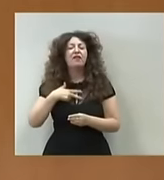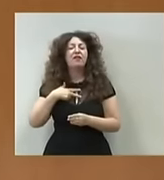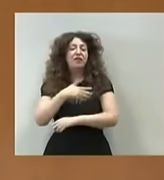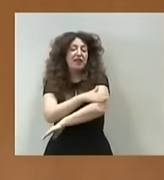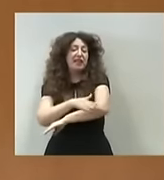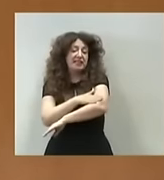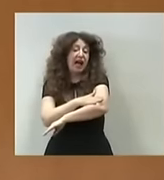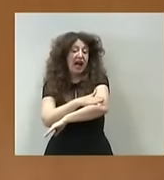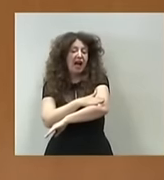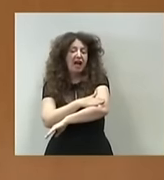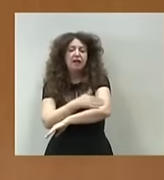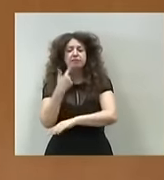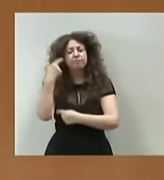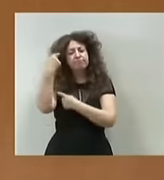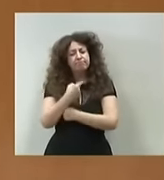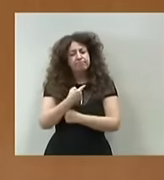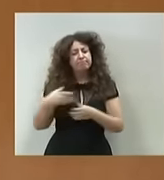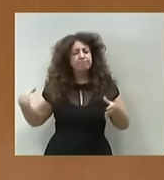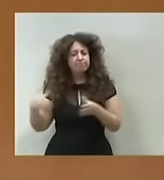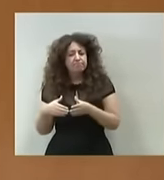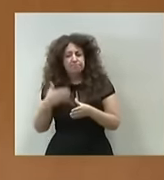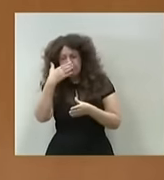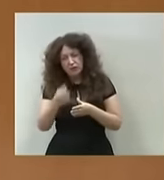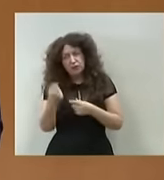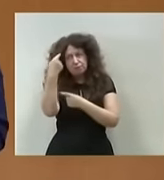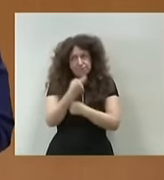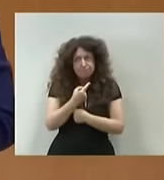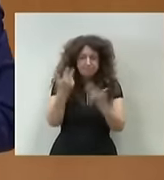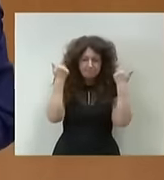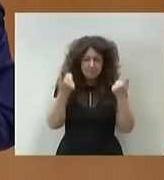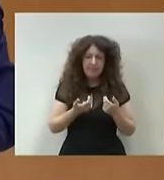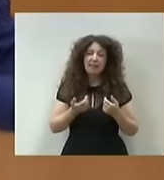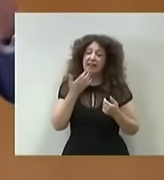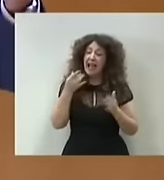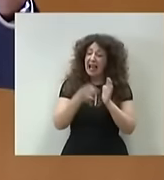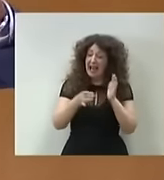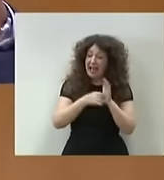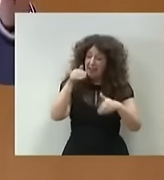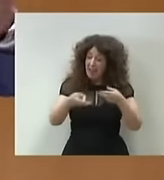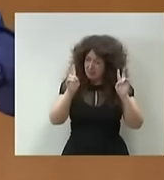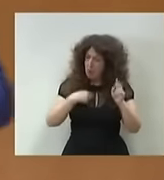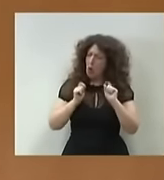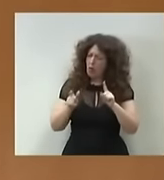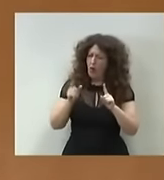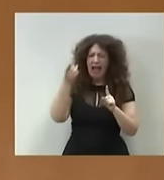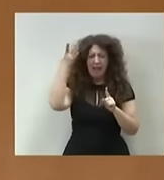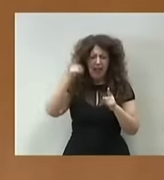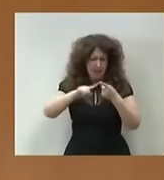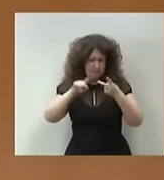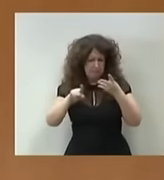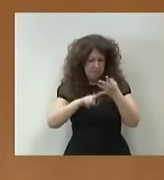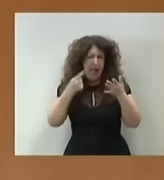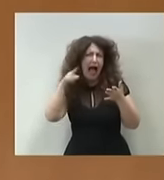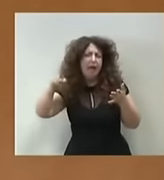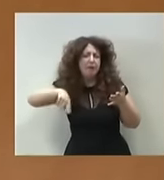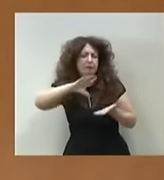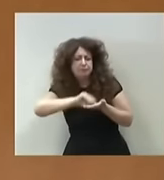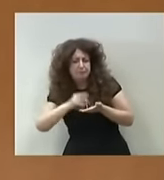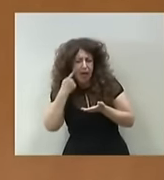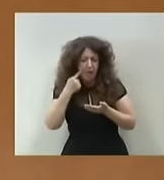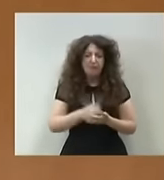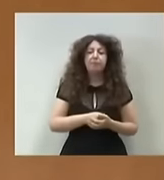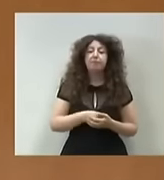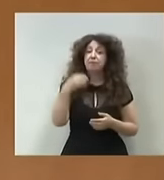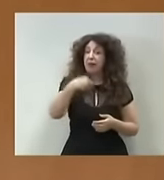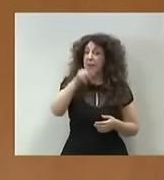que está sometido a la disciplina de partido. Mira, si quiere usted calidad democrática, le voy a dar algunas ideas. Ya que usted quiere, le vamos a ver qué le parece. Por ejemplo, primera. Pues que el